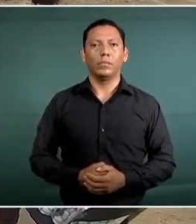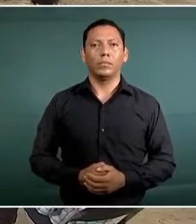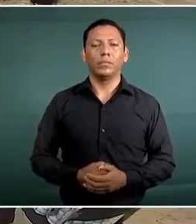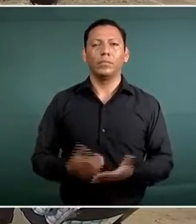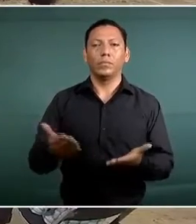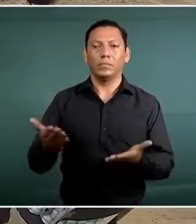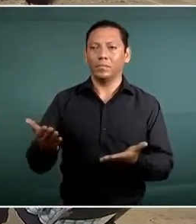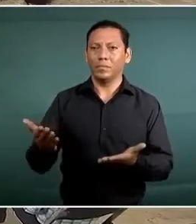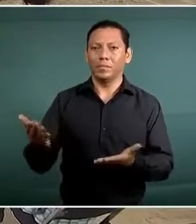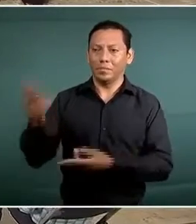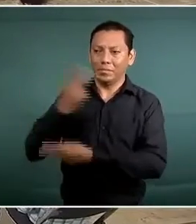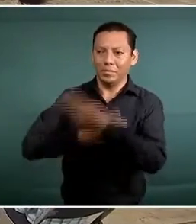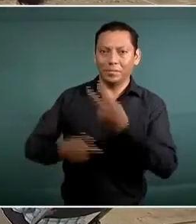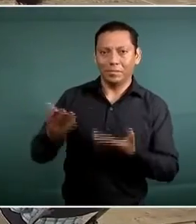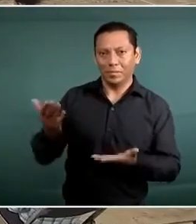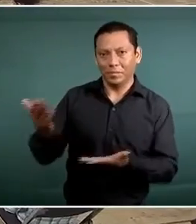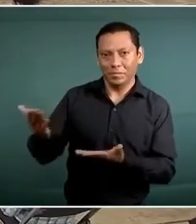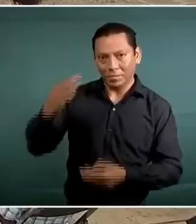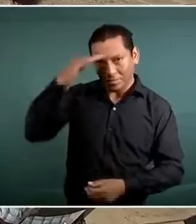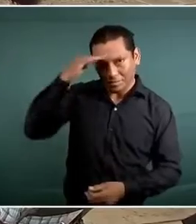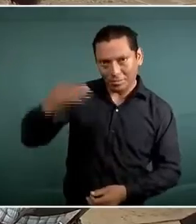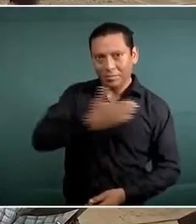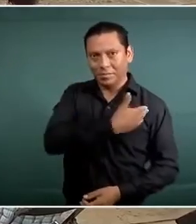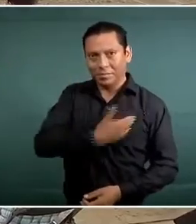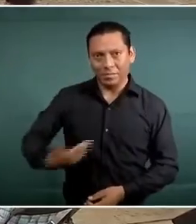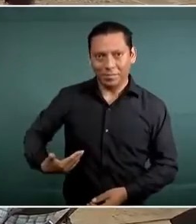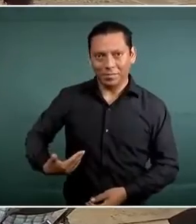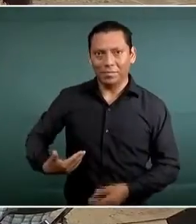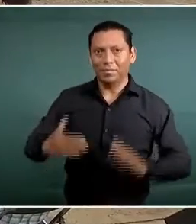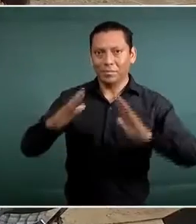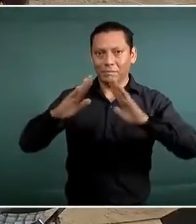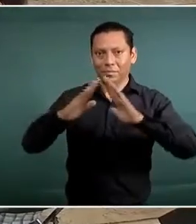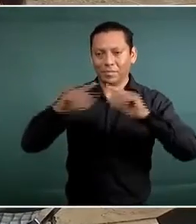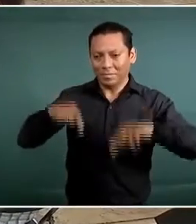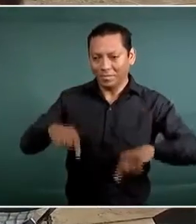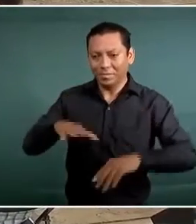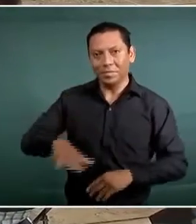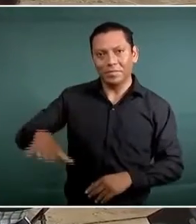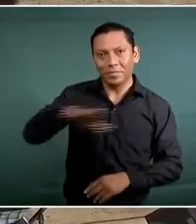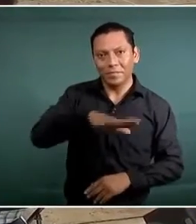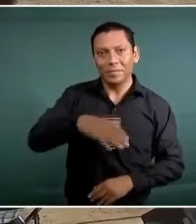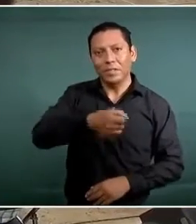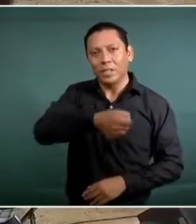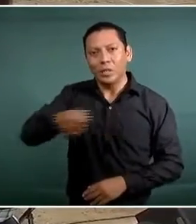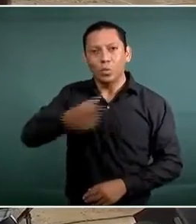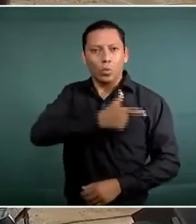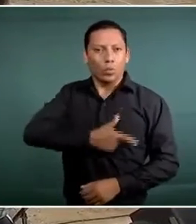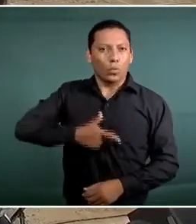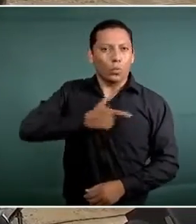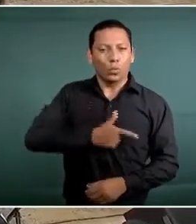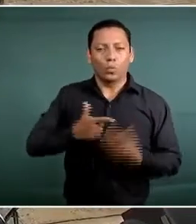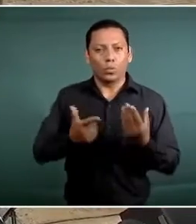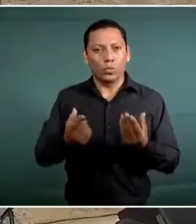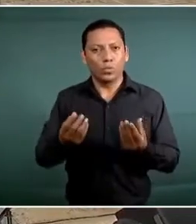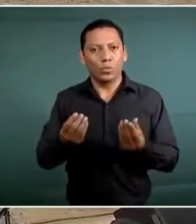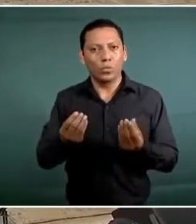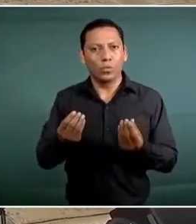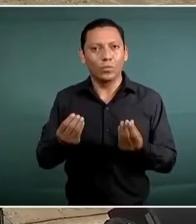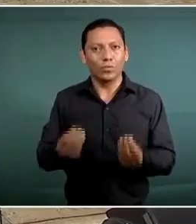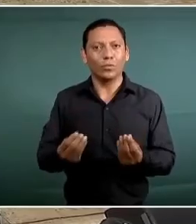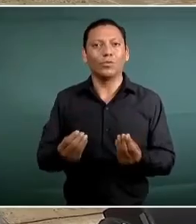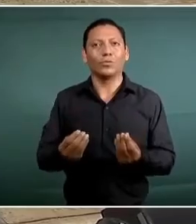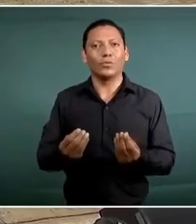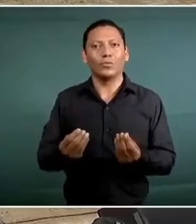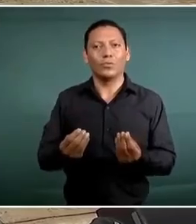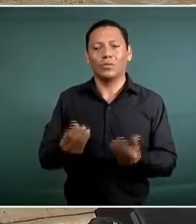Bienvenido, señor presidente, a su casa. Y también saludo con mucho gusto al